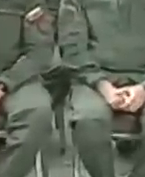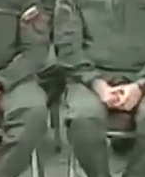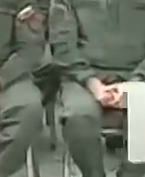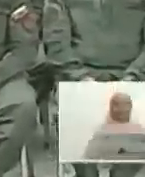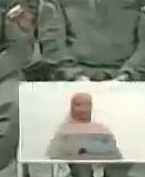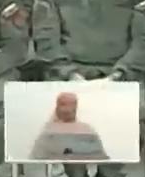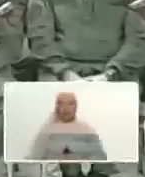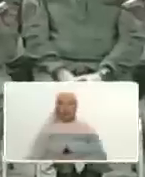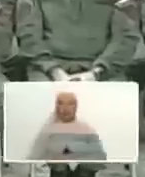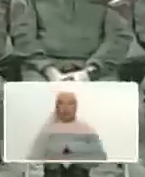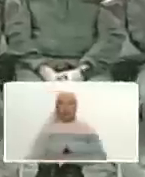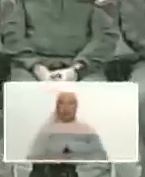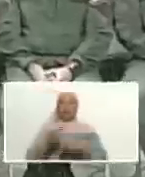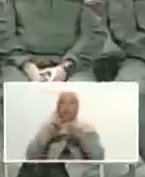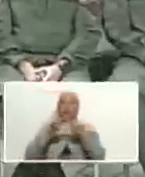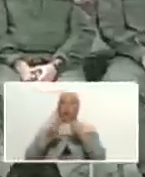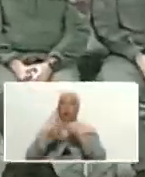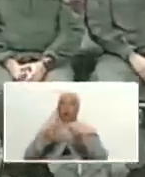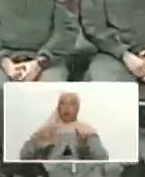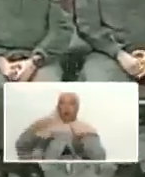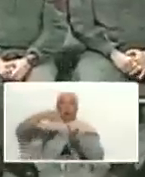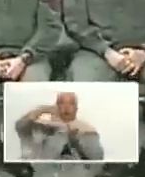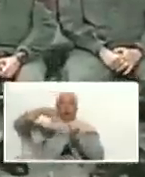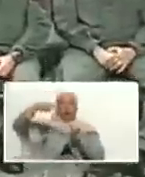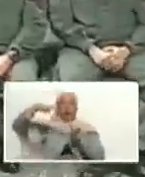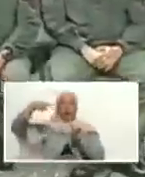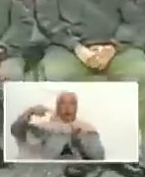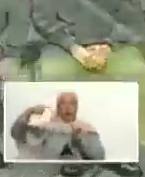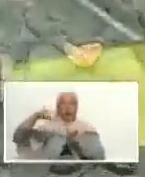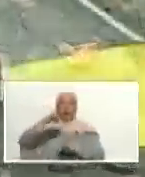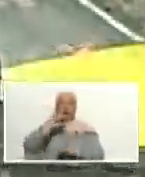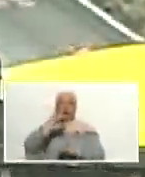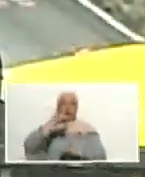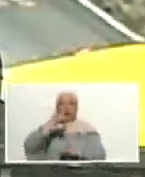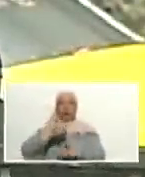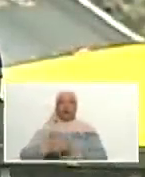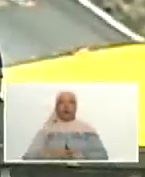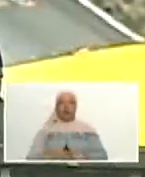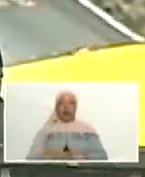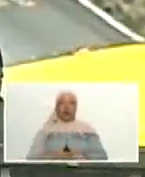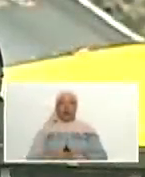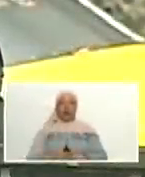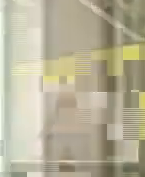Justicia y Paz y para la Electricidad, señor general en jefe, director del SEBIN,